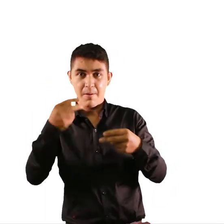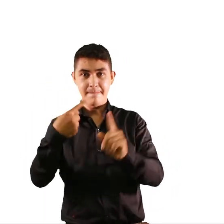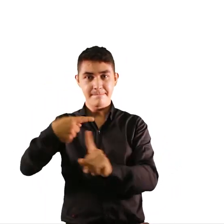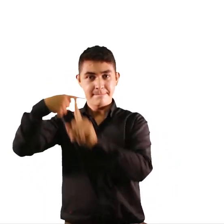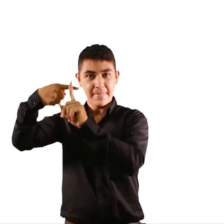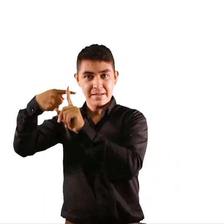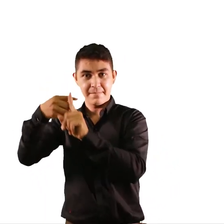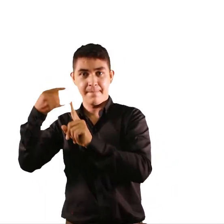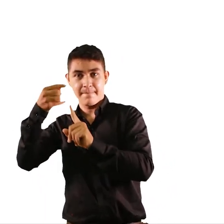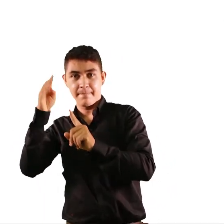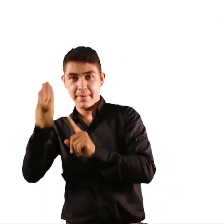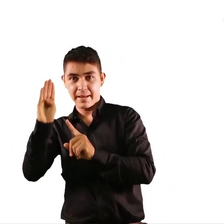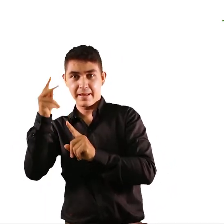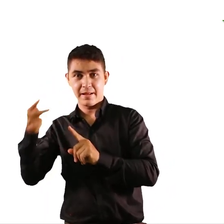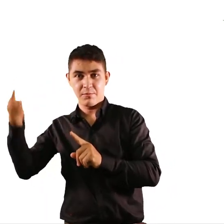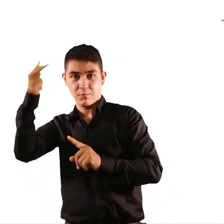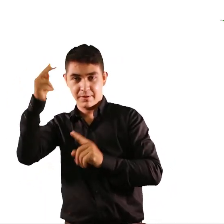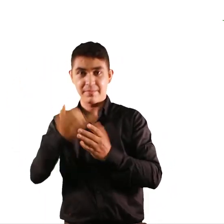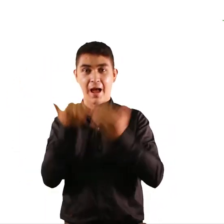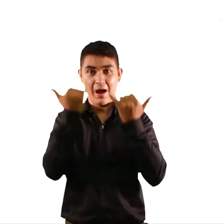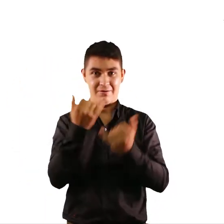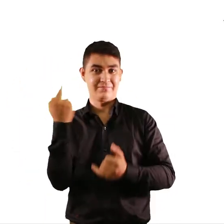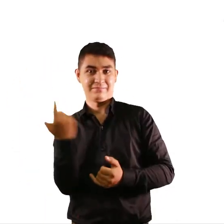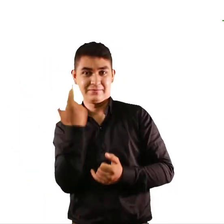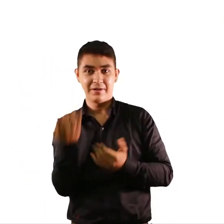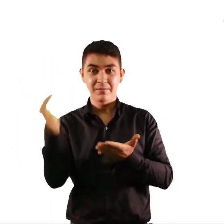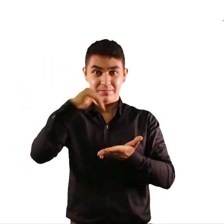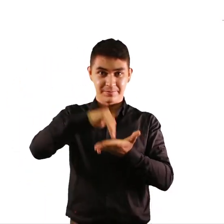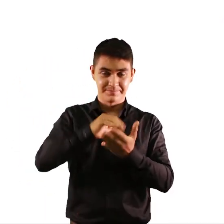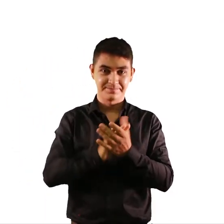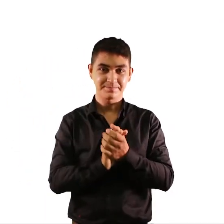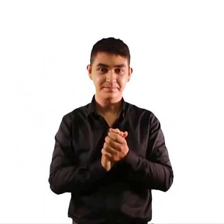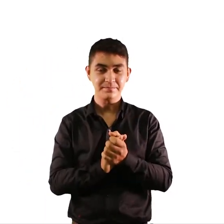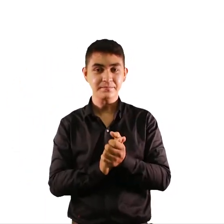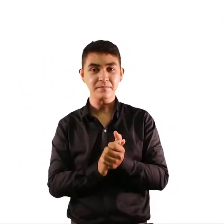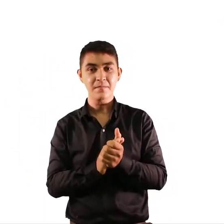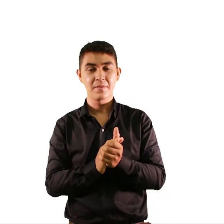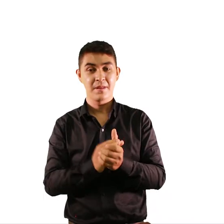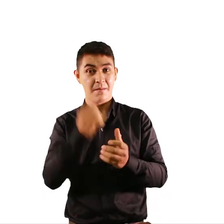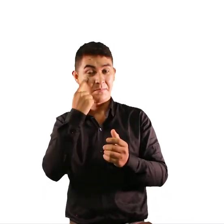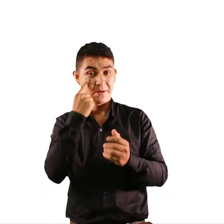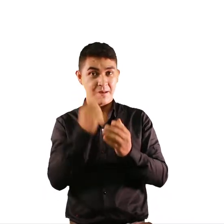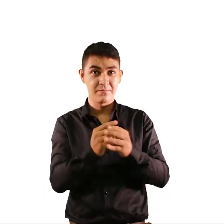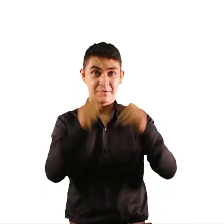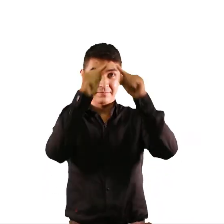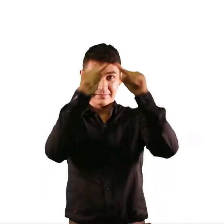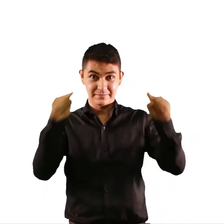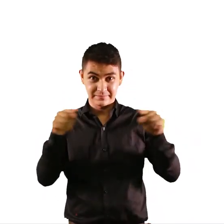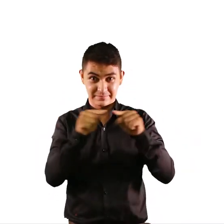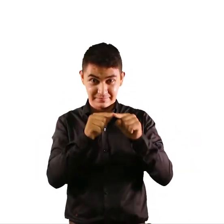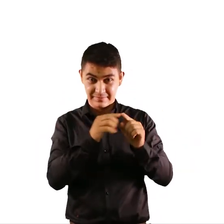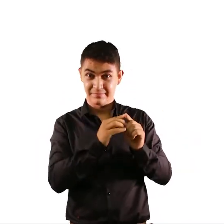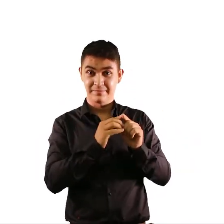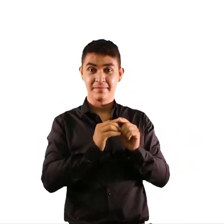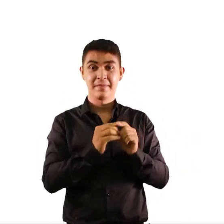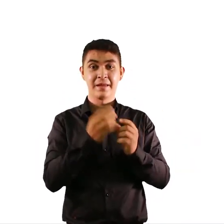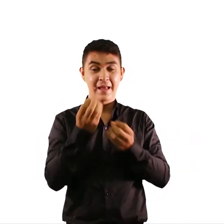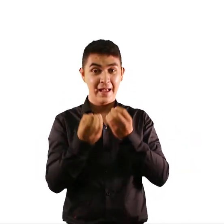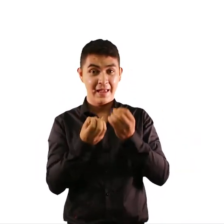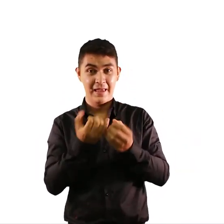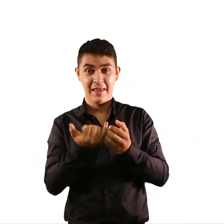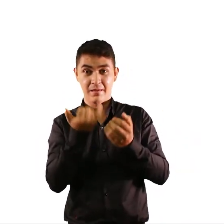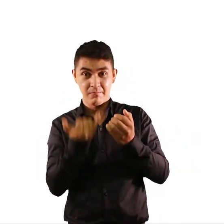cuadrado. Repasemos entonces en ese triángulo rectángulo que hay